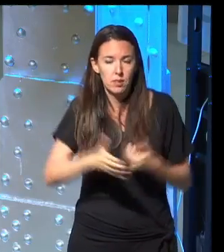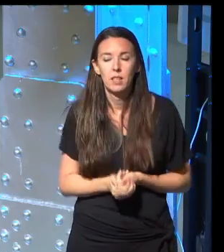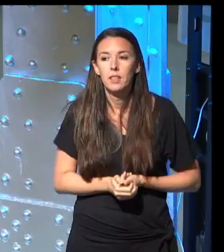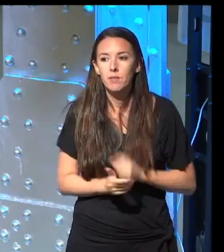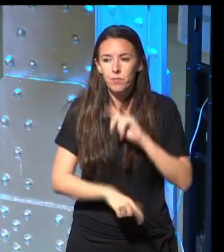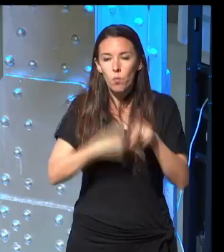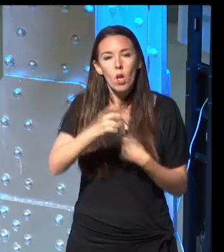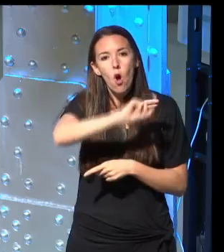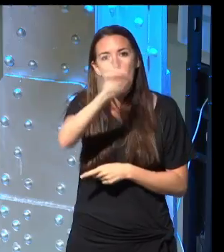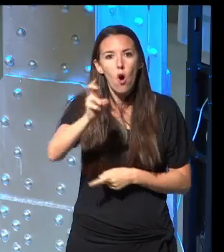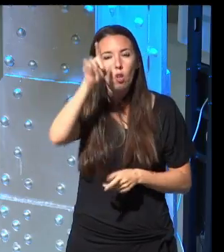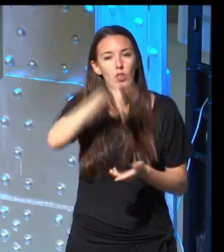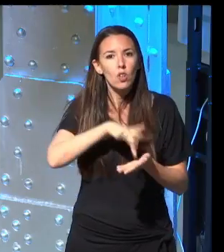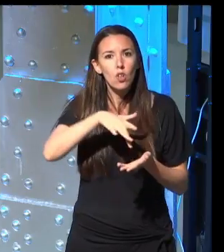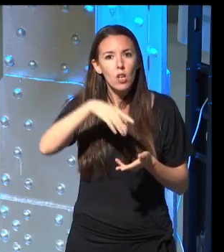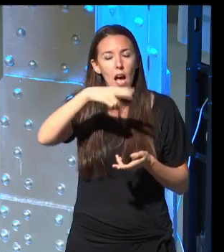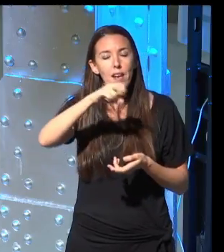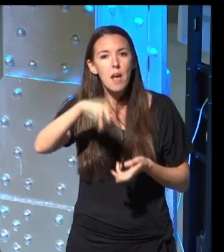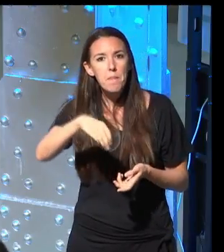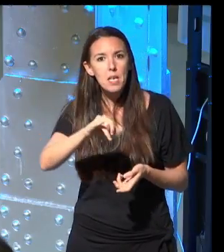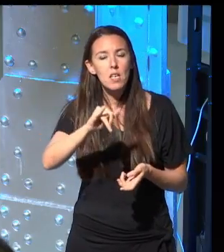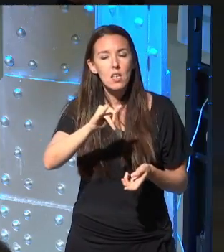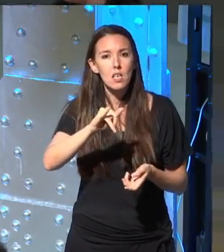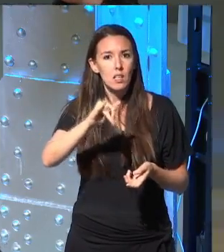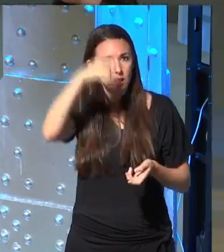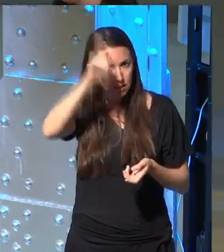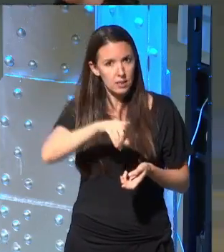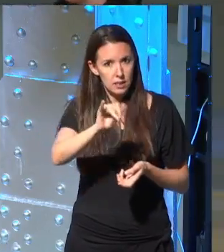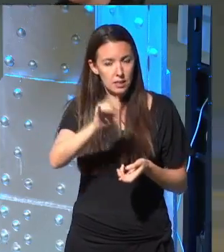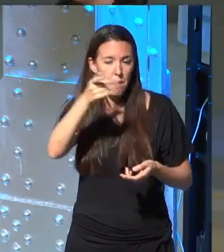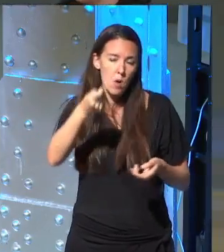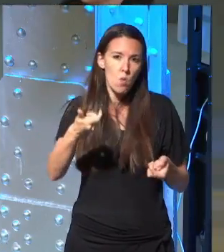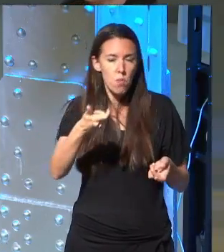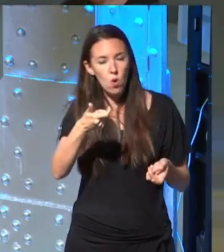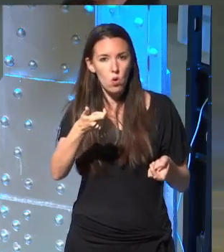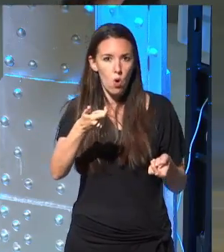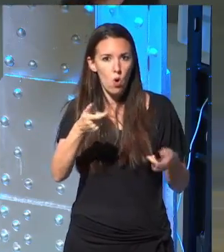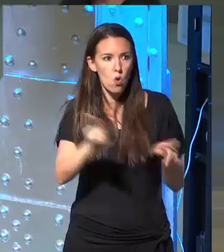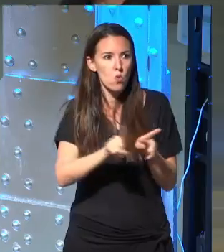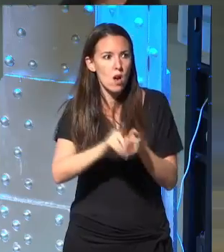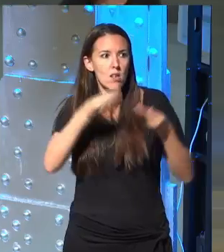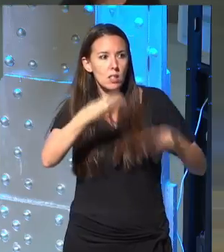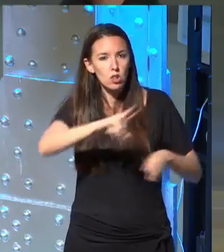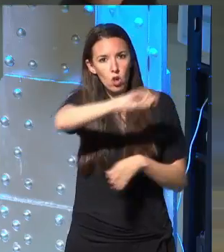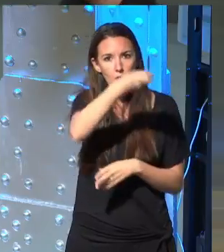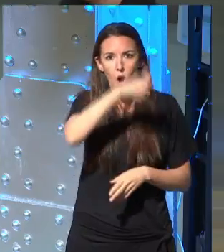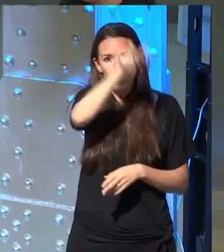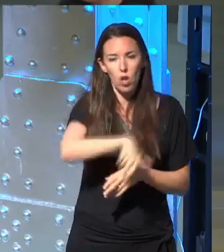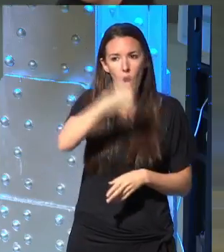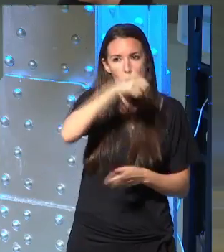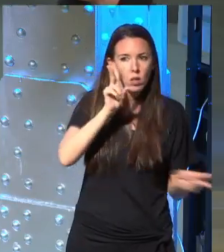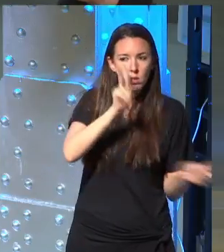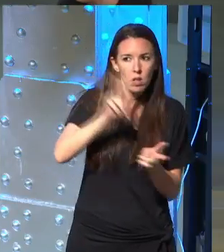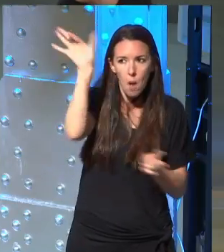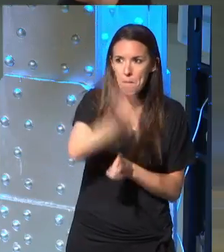hay otra que sacaron que se llama Enemy. Ah, bueno, sí, claro. Que Enemy también sí. Juega un poco con historia, sí. Que el tío ve a uno